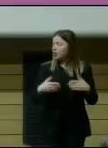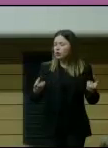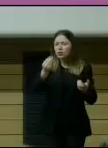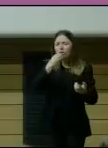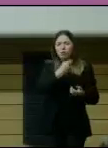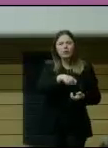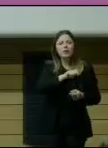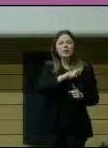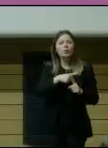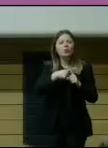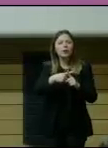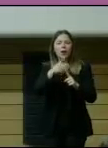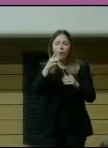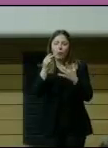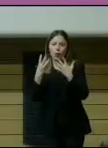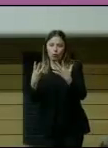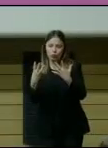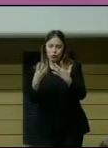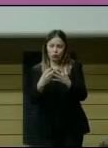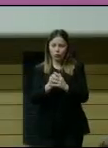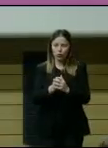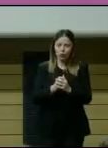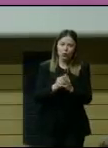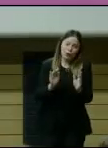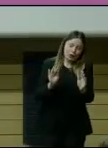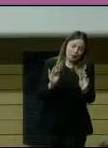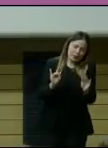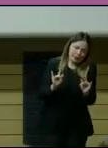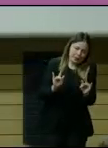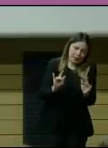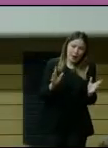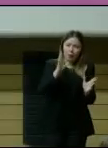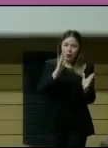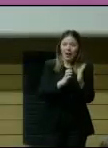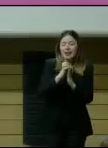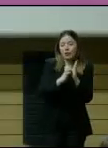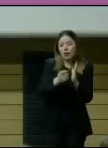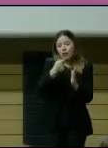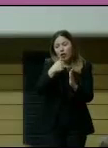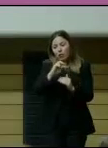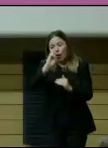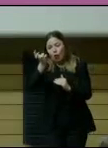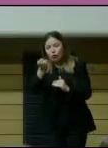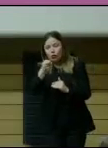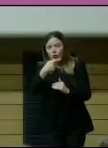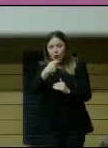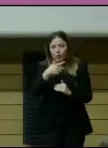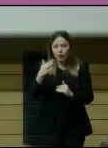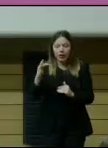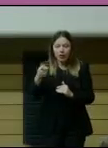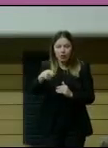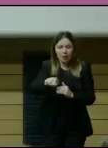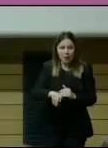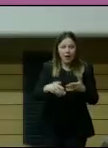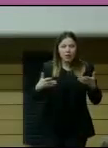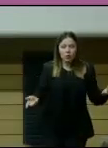fentanilo en España se multiplica por 8. Oiga, vale, se ha multiplicado por 8 porque hemos reducido otro tipo de fármacos y hemos empleado el de fentanilo. Y debemos